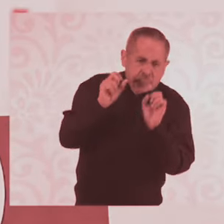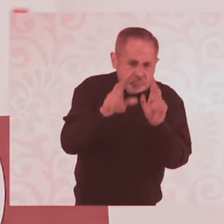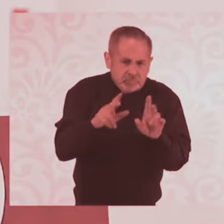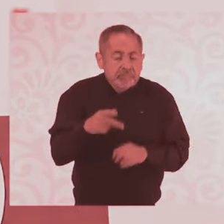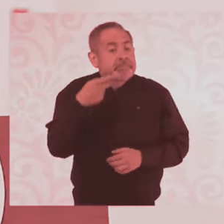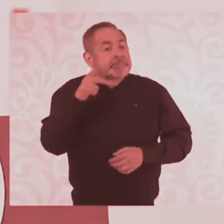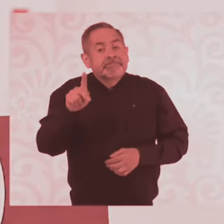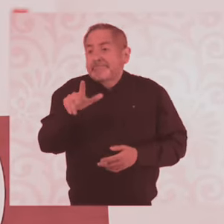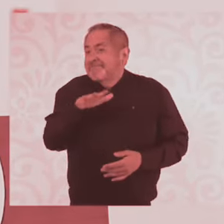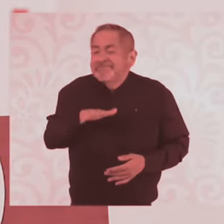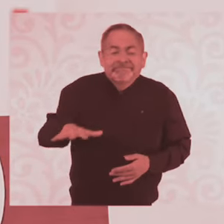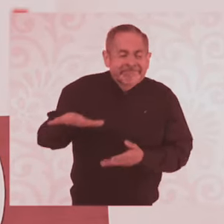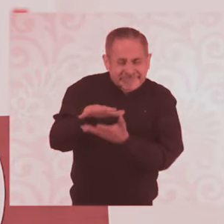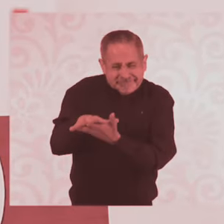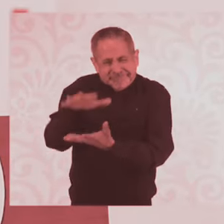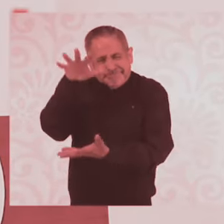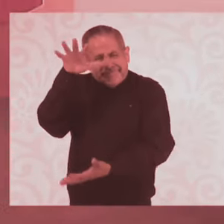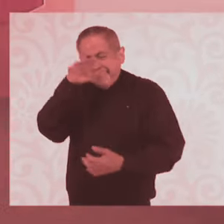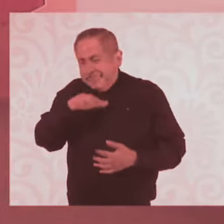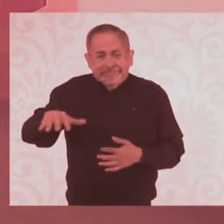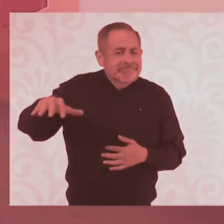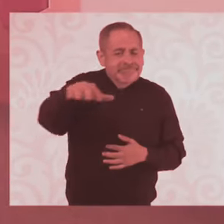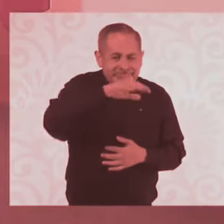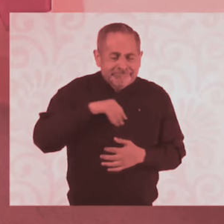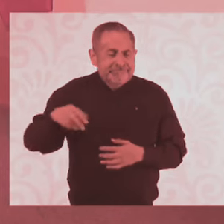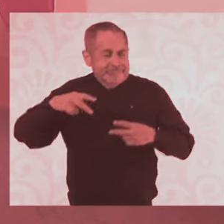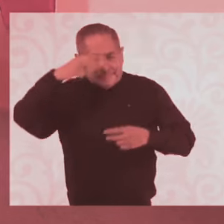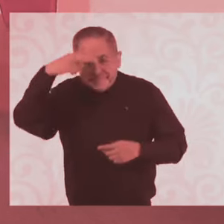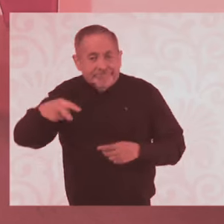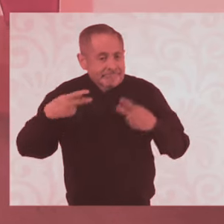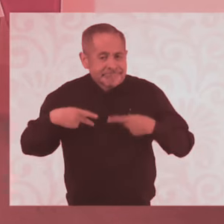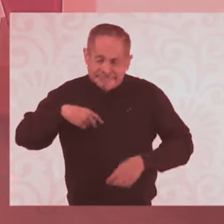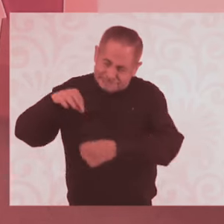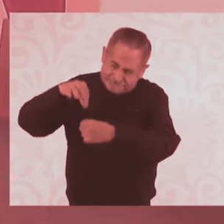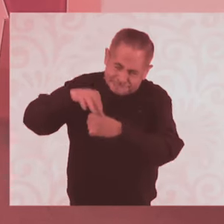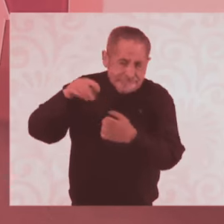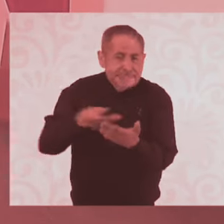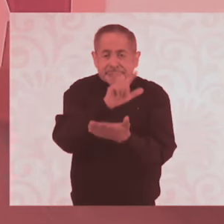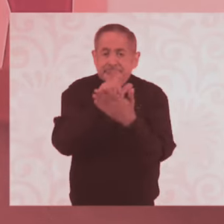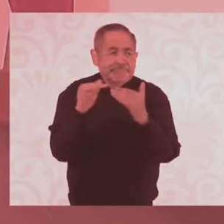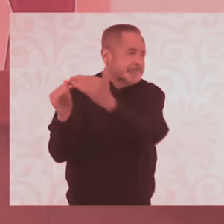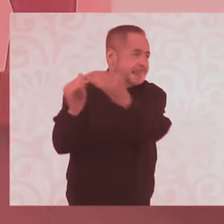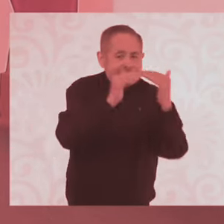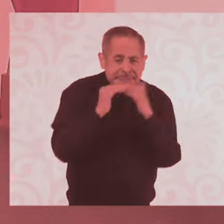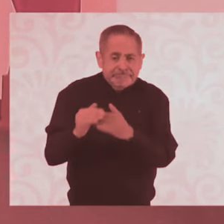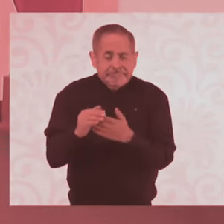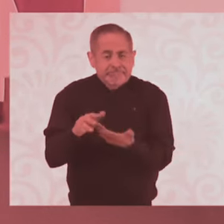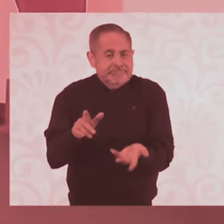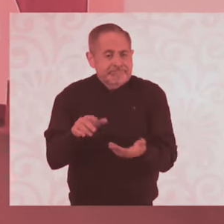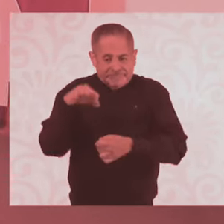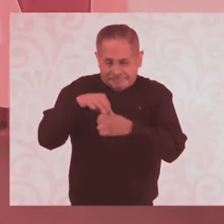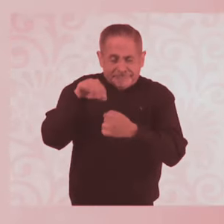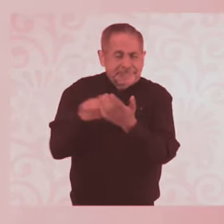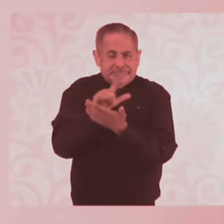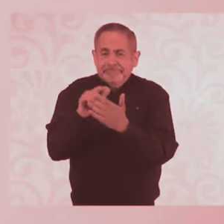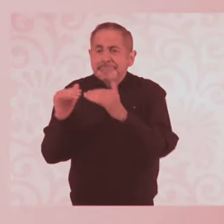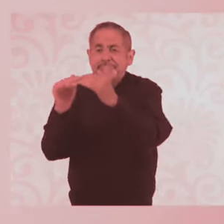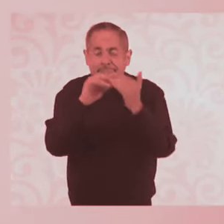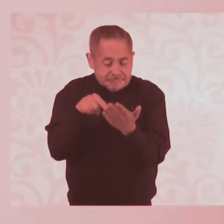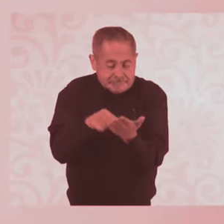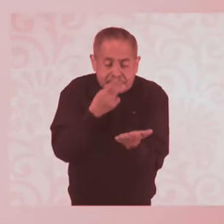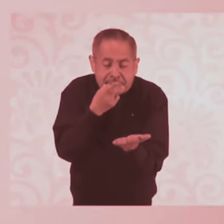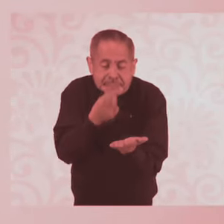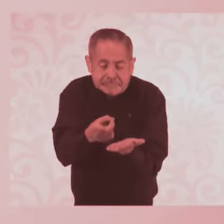del pueblo de México, de acuerdo a la democracia, de acuerdo a nuestras leyes electorales, de acuerdo a lo que dice la